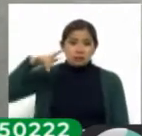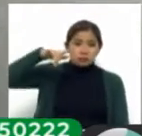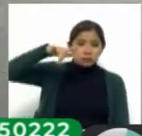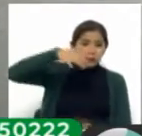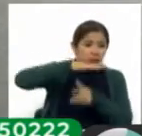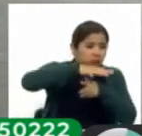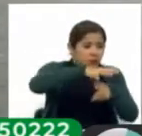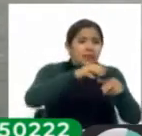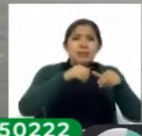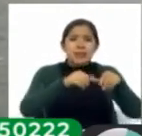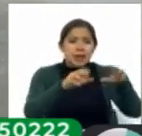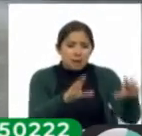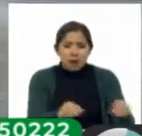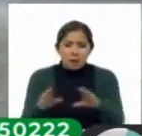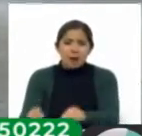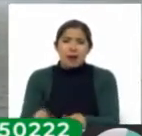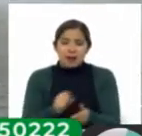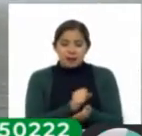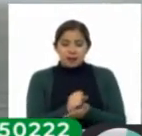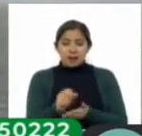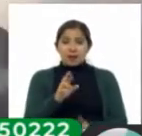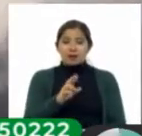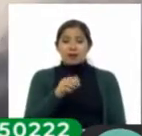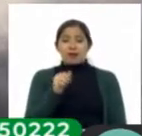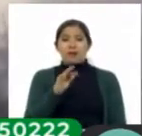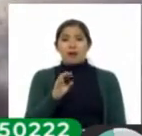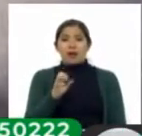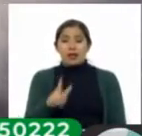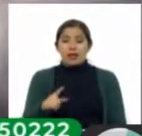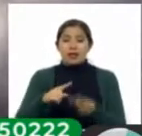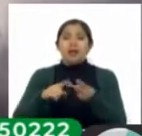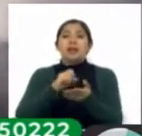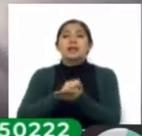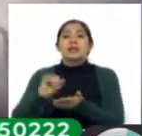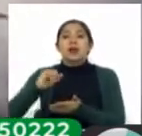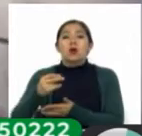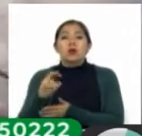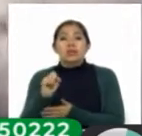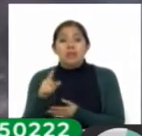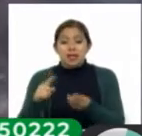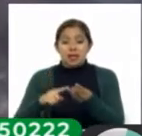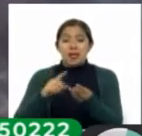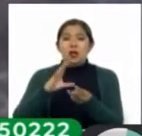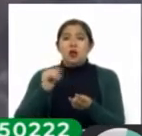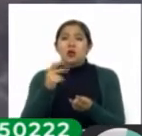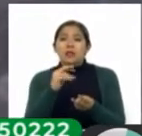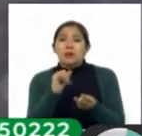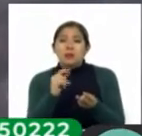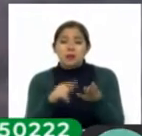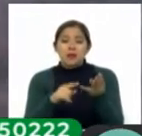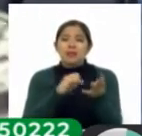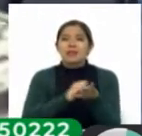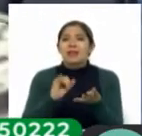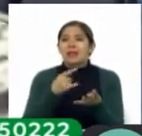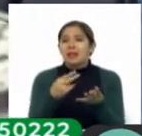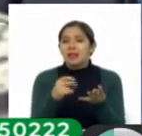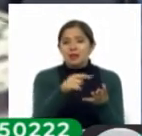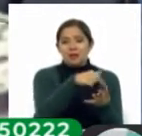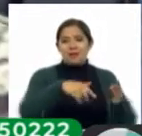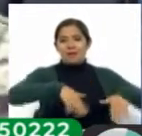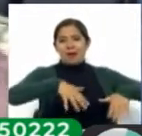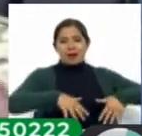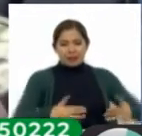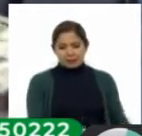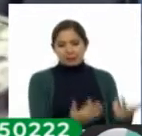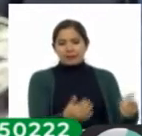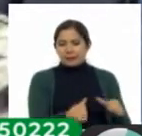fuego en sectores de San Rafael, San José de Chiquitos, San Antonio de Lomerío, Concepción y San Ignacio de Velasco. Las